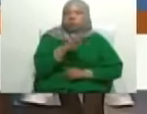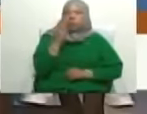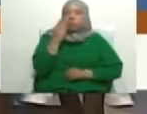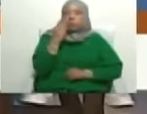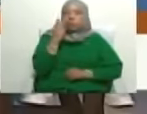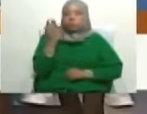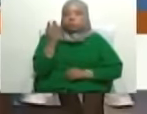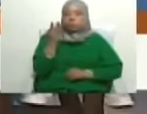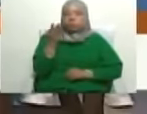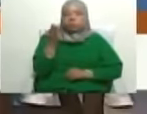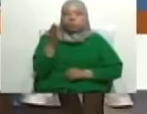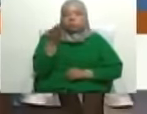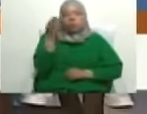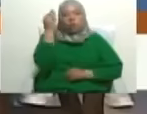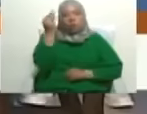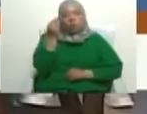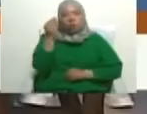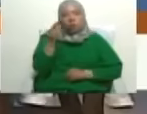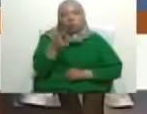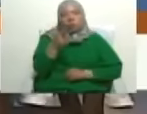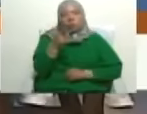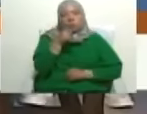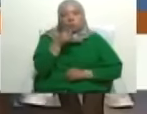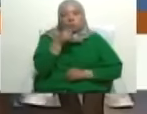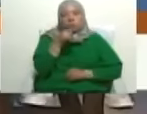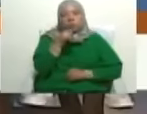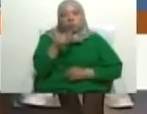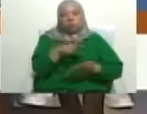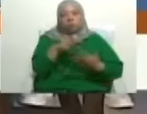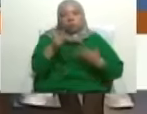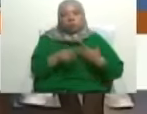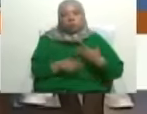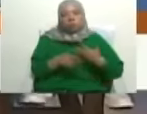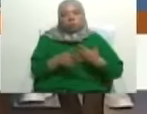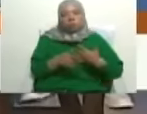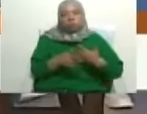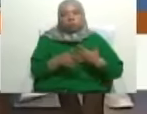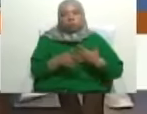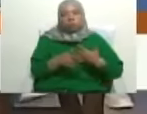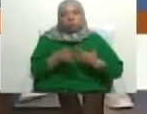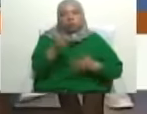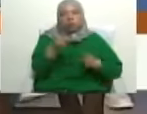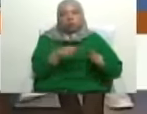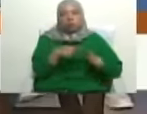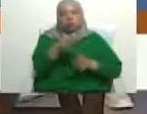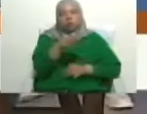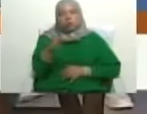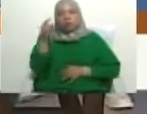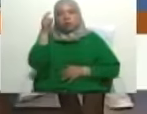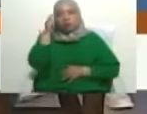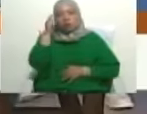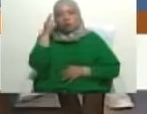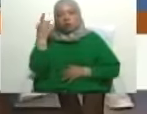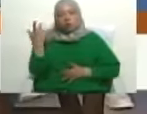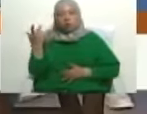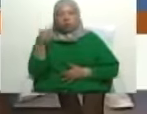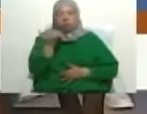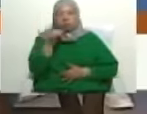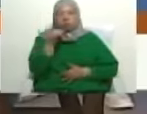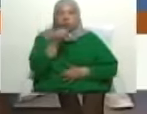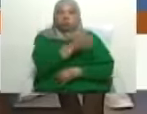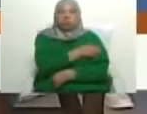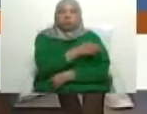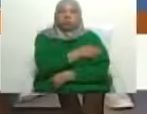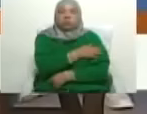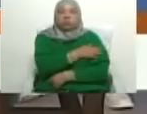Señor Brian Nichols, ¿qué opina usted de este que es como el programa de gobierno para los primeros 100 días de esta casta maldita de los